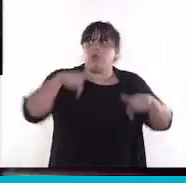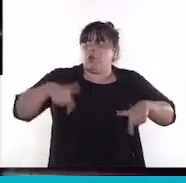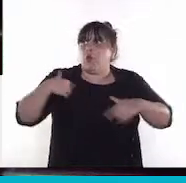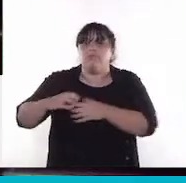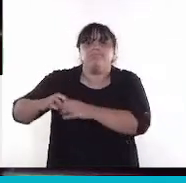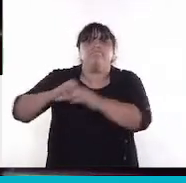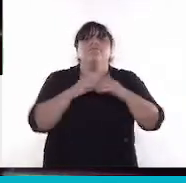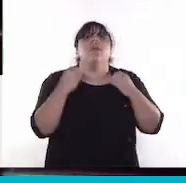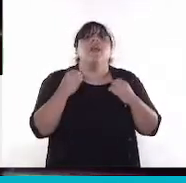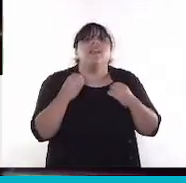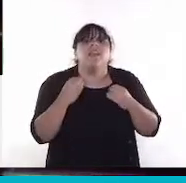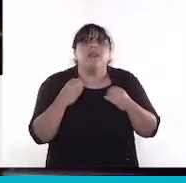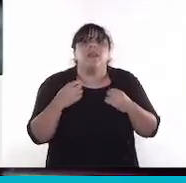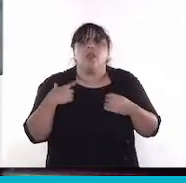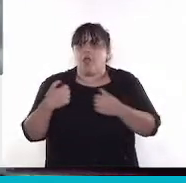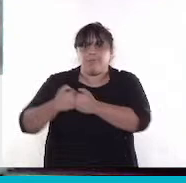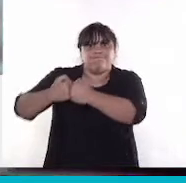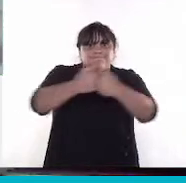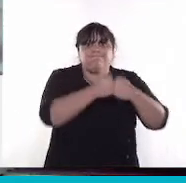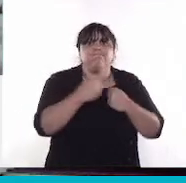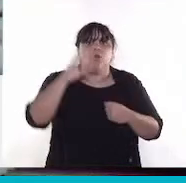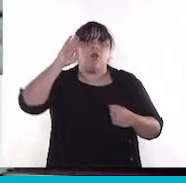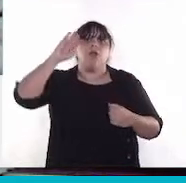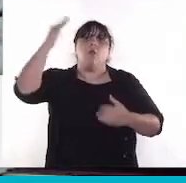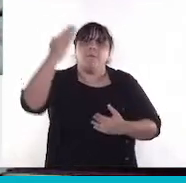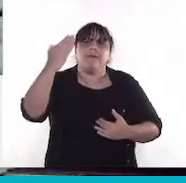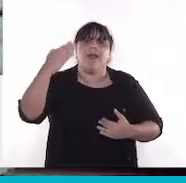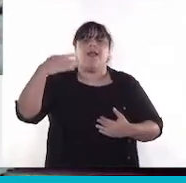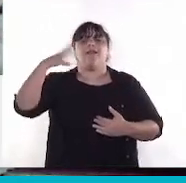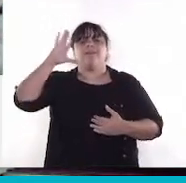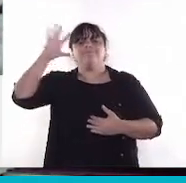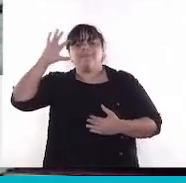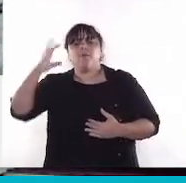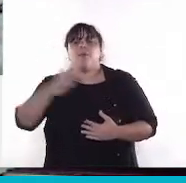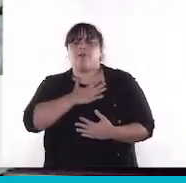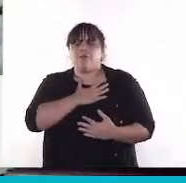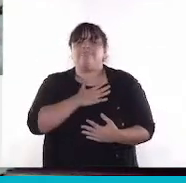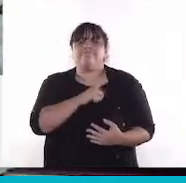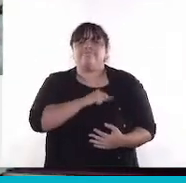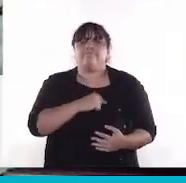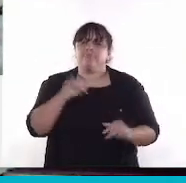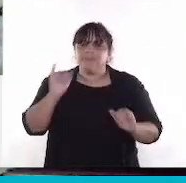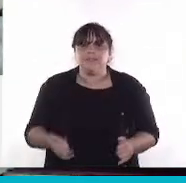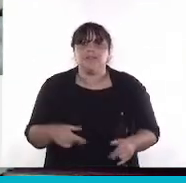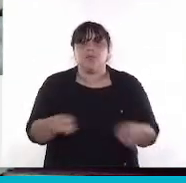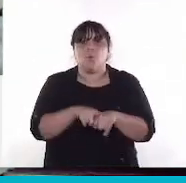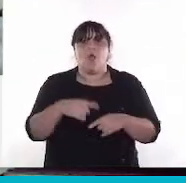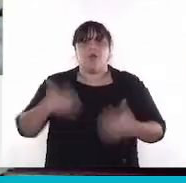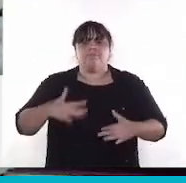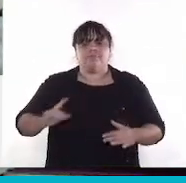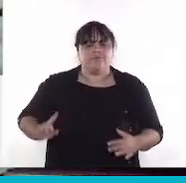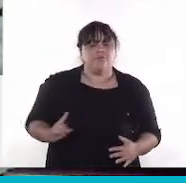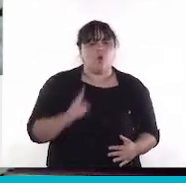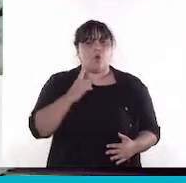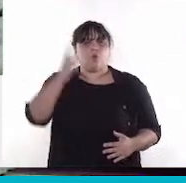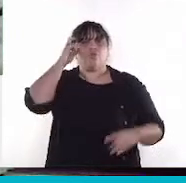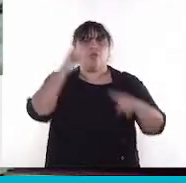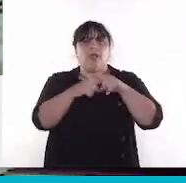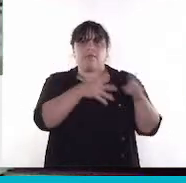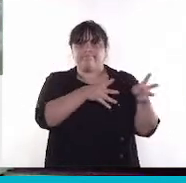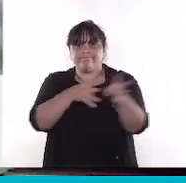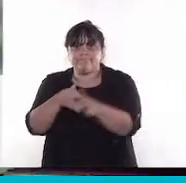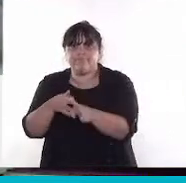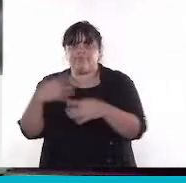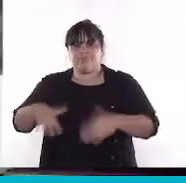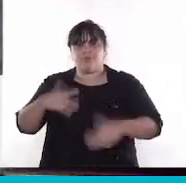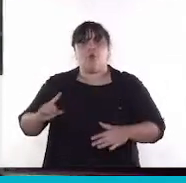el recuerdo y el homenaje sincero y el orgullo que sentimos por nuestros excombatientes, por los que fueron a